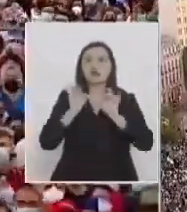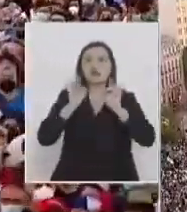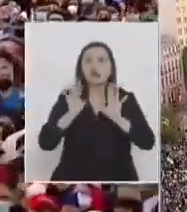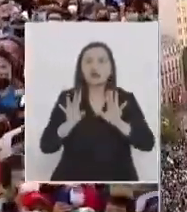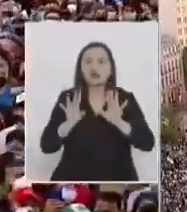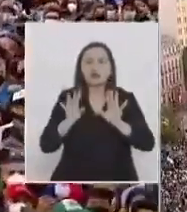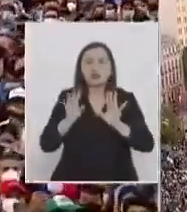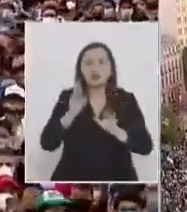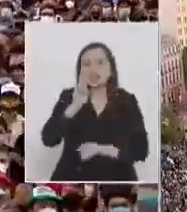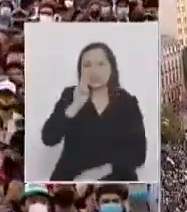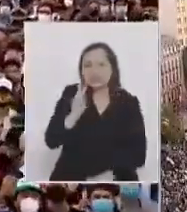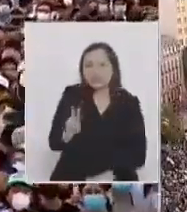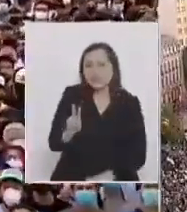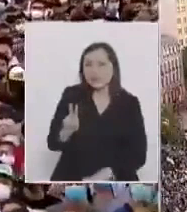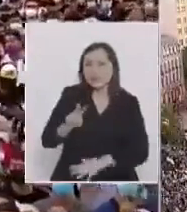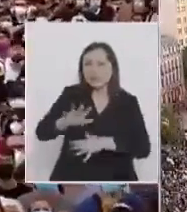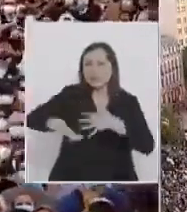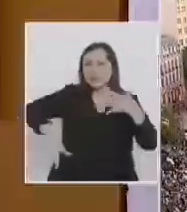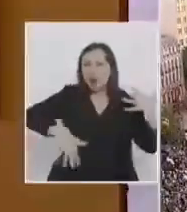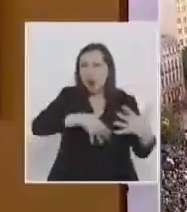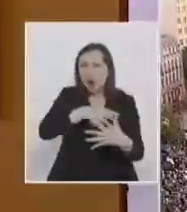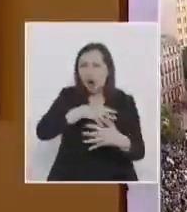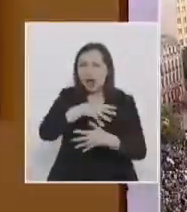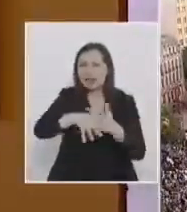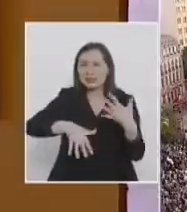marcado por la violencia